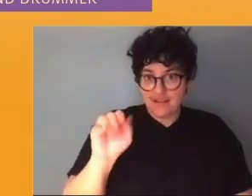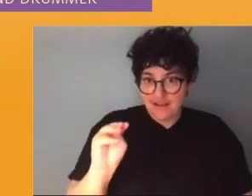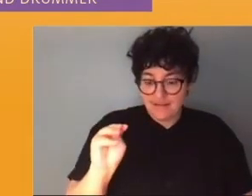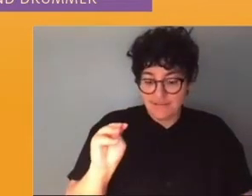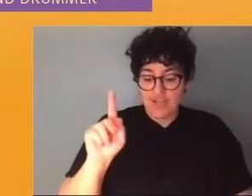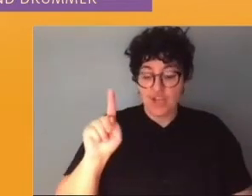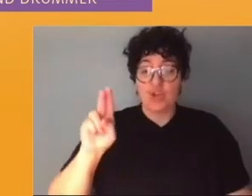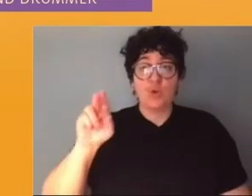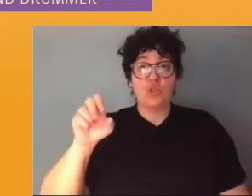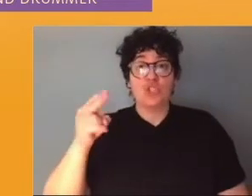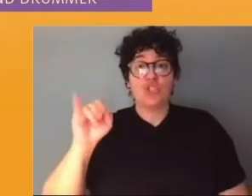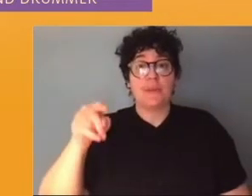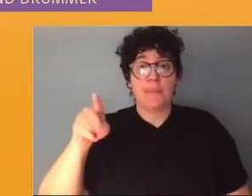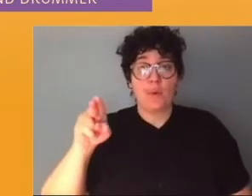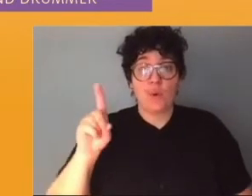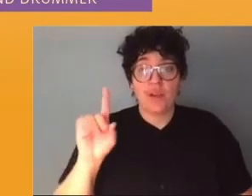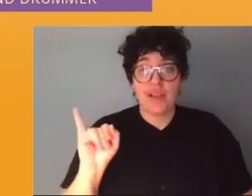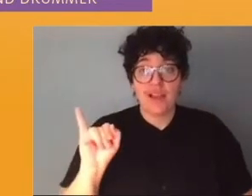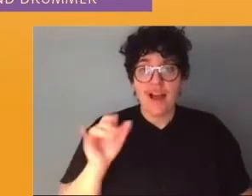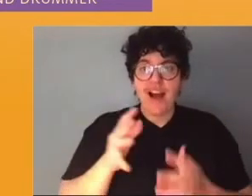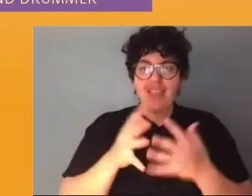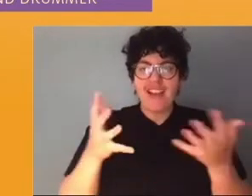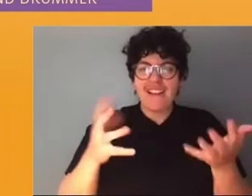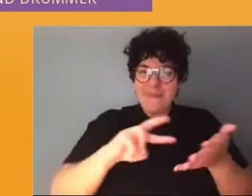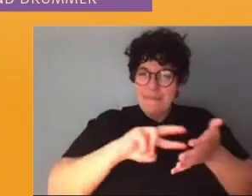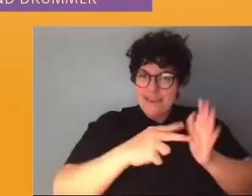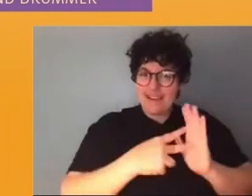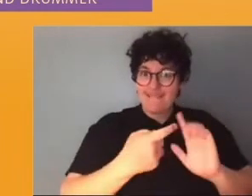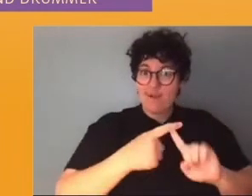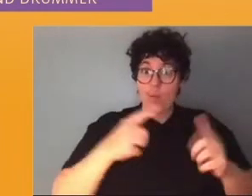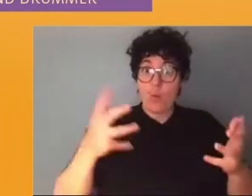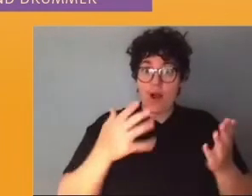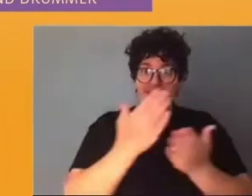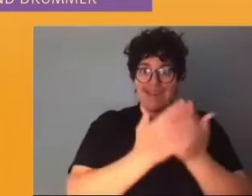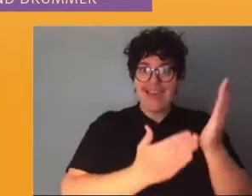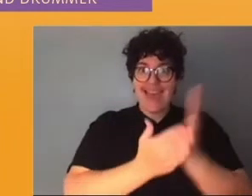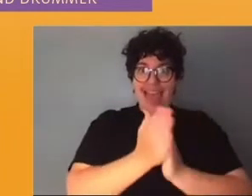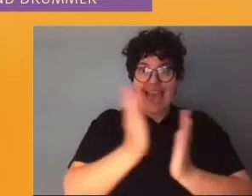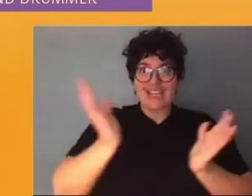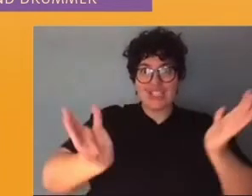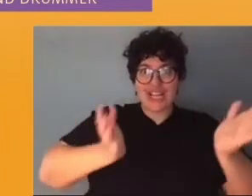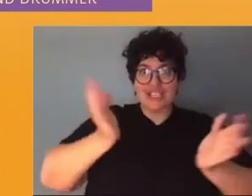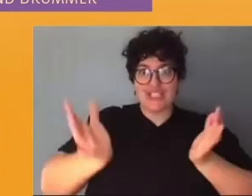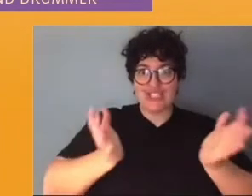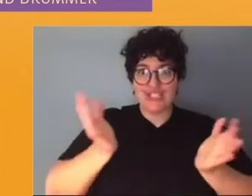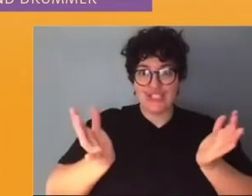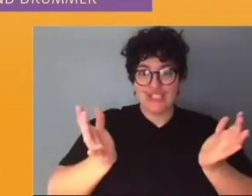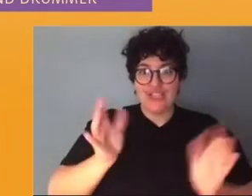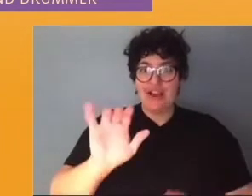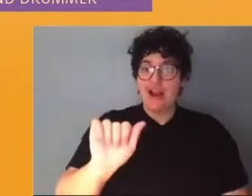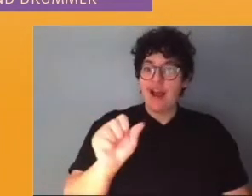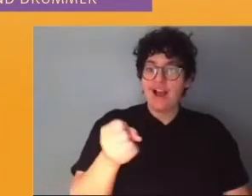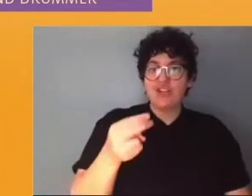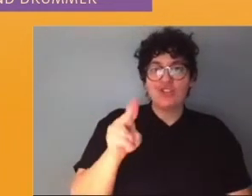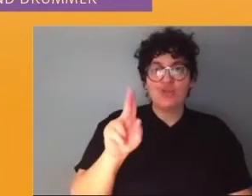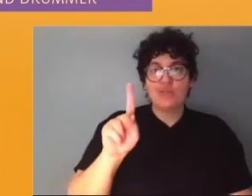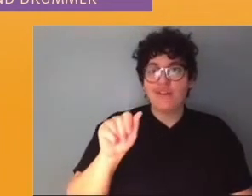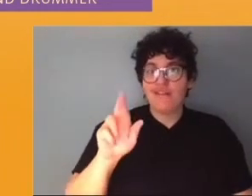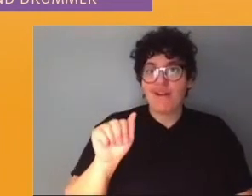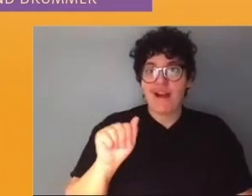parte del significado viene de las hastas, de los gestos de mano. Un shikra podría significar hombre,